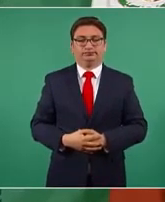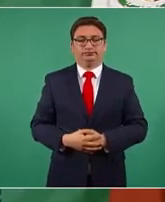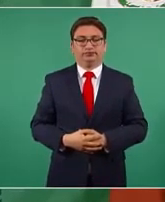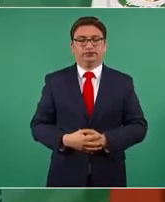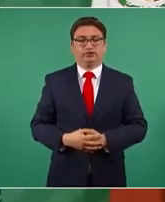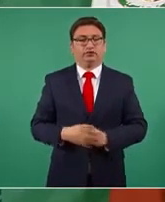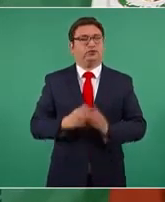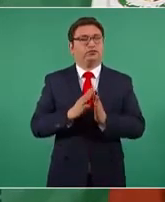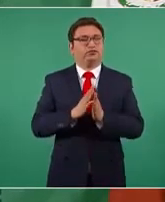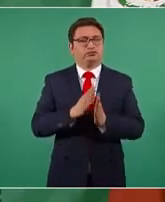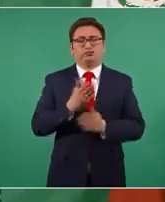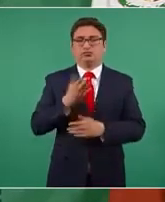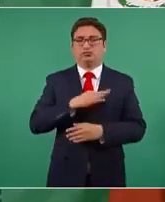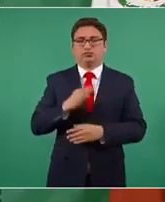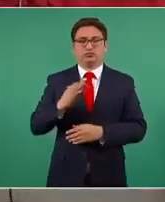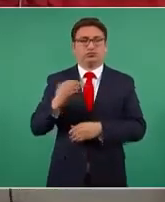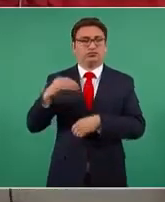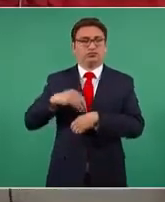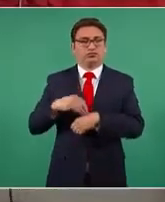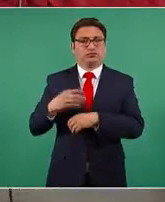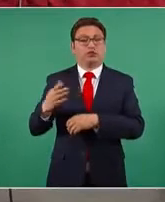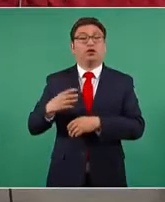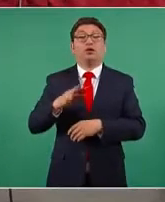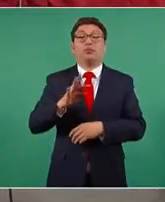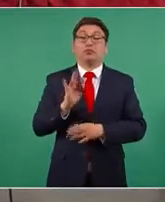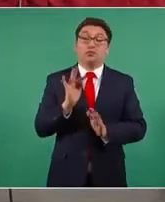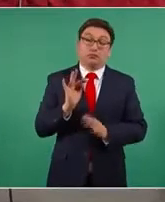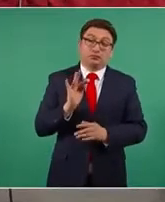¿Por qué no pones el…? Porque a lo mejor